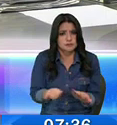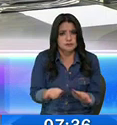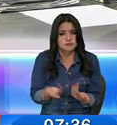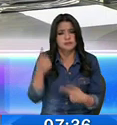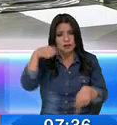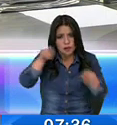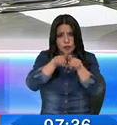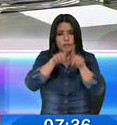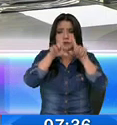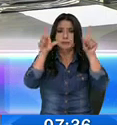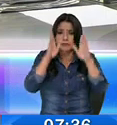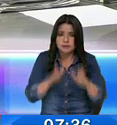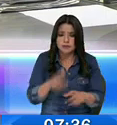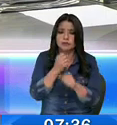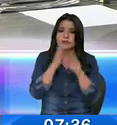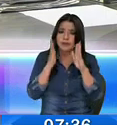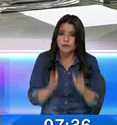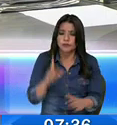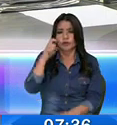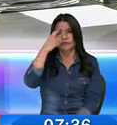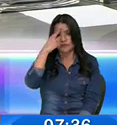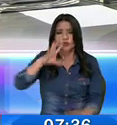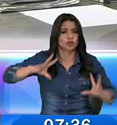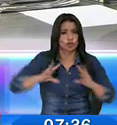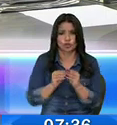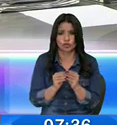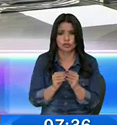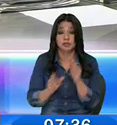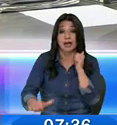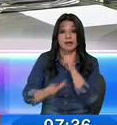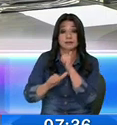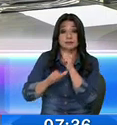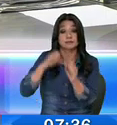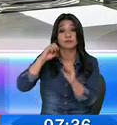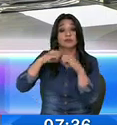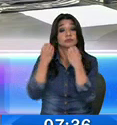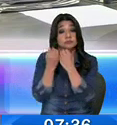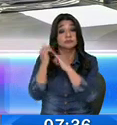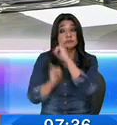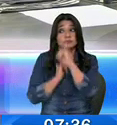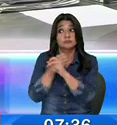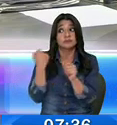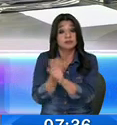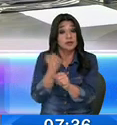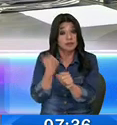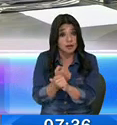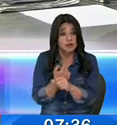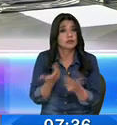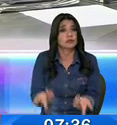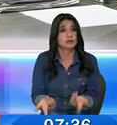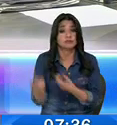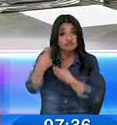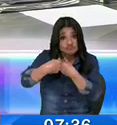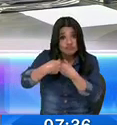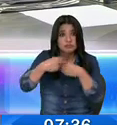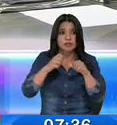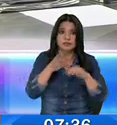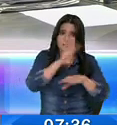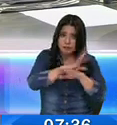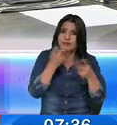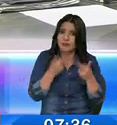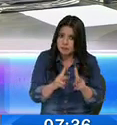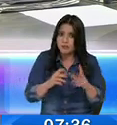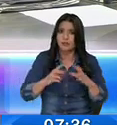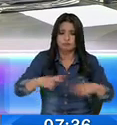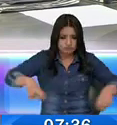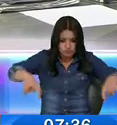acuerdo entre empresarios trabajadores gobierno la asistencia de la organización internacional del trabajo involucrar al sector legislativo también